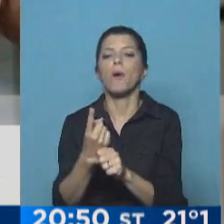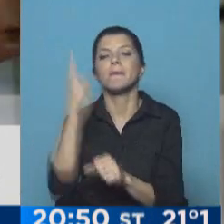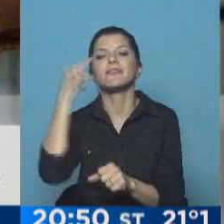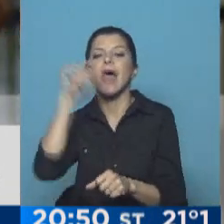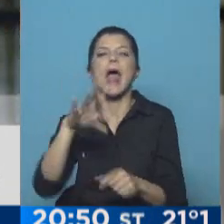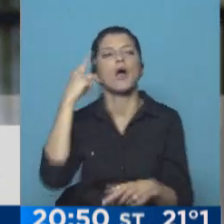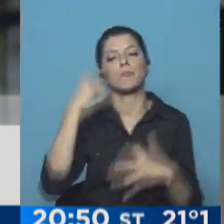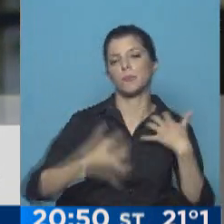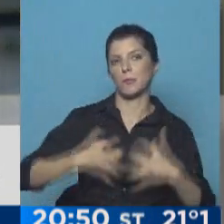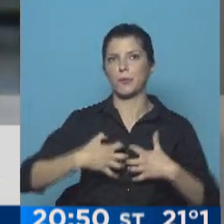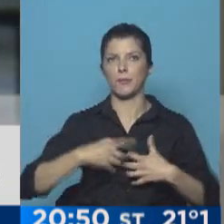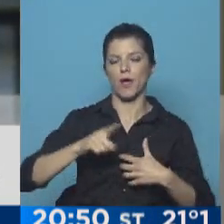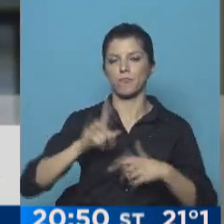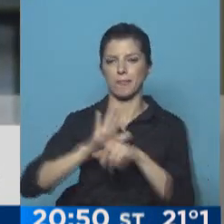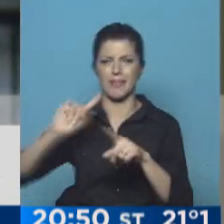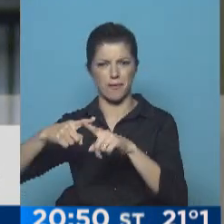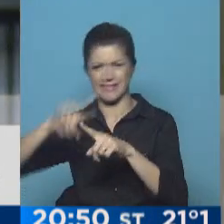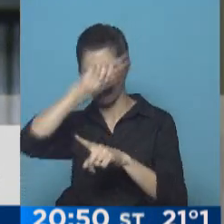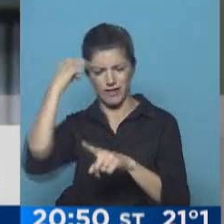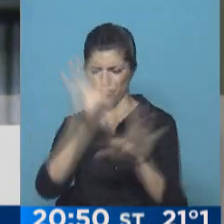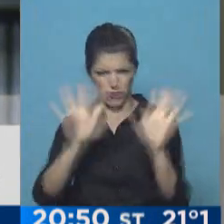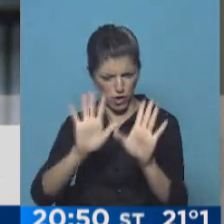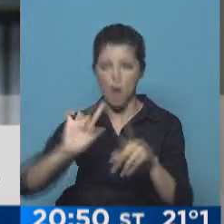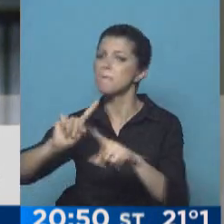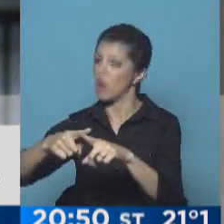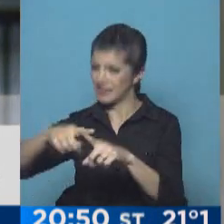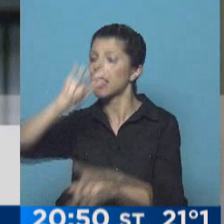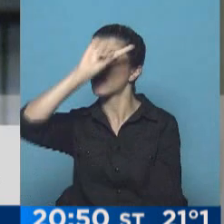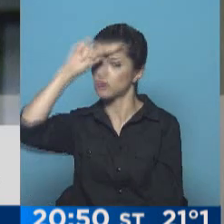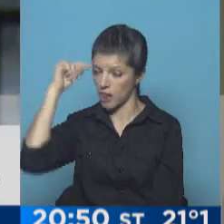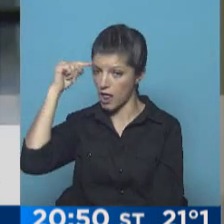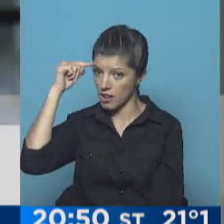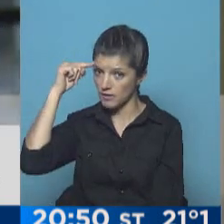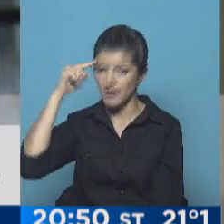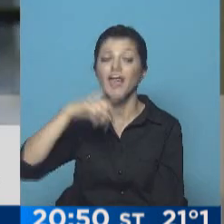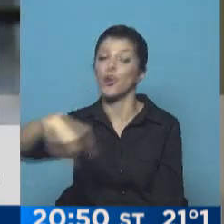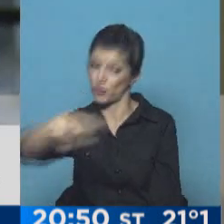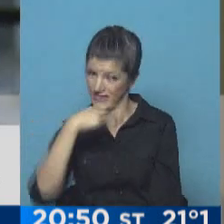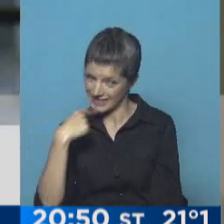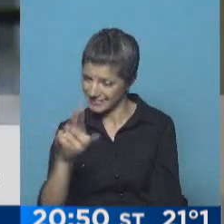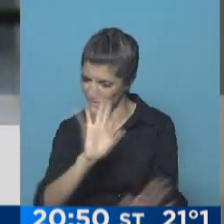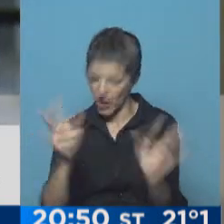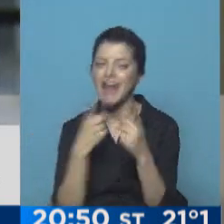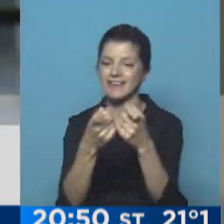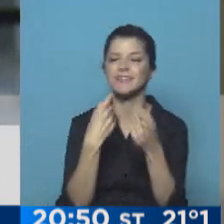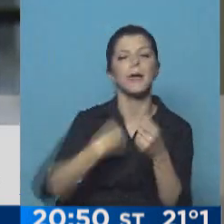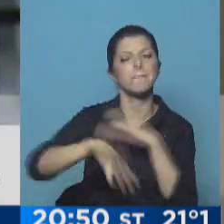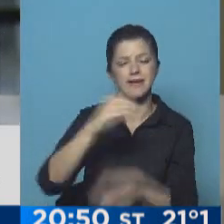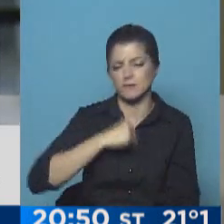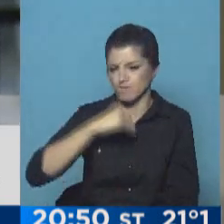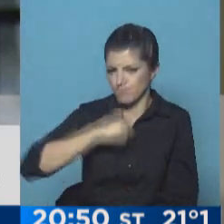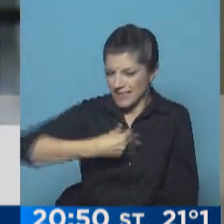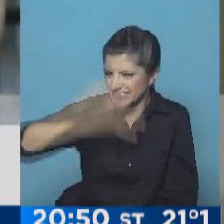hormonal la política nacional la política nacional más que eso que ustedes dicen lo que necesita es más convicción